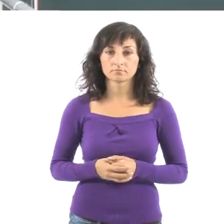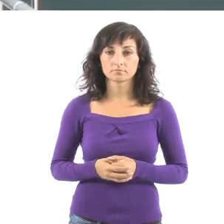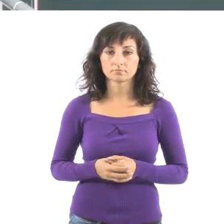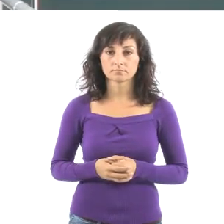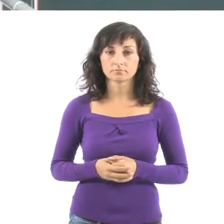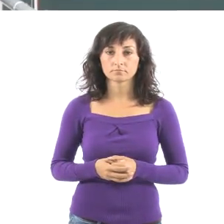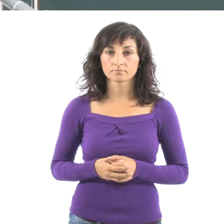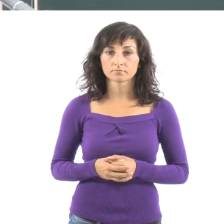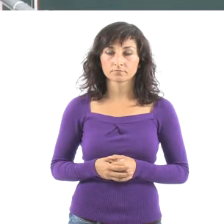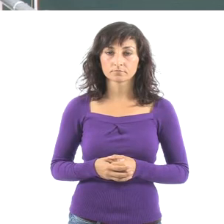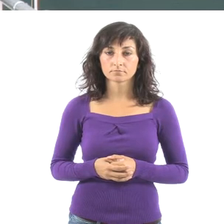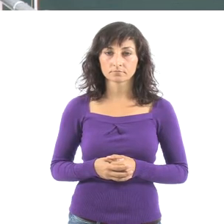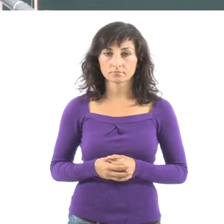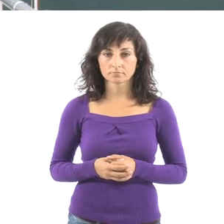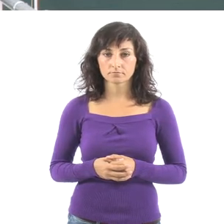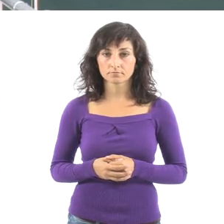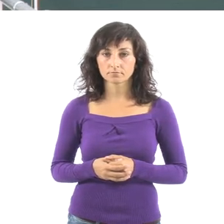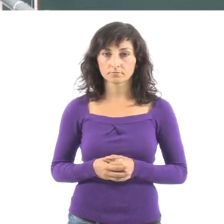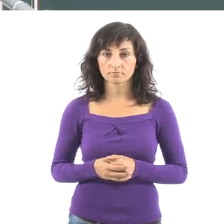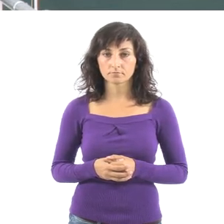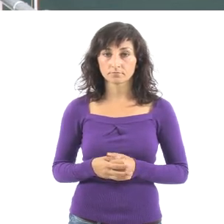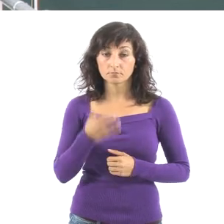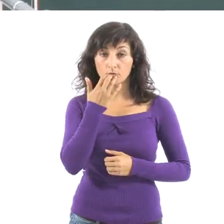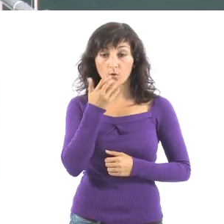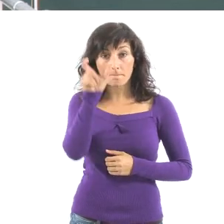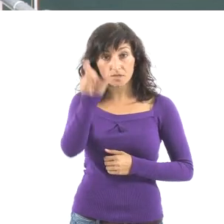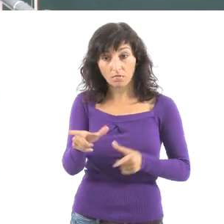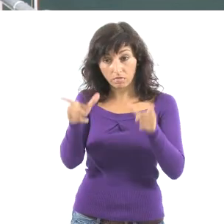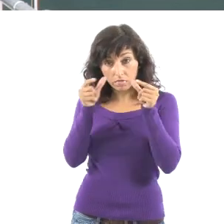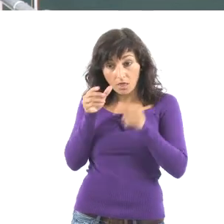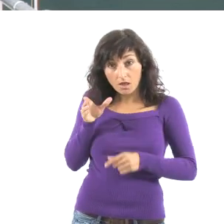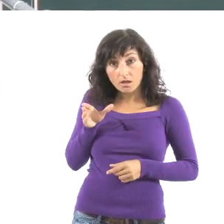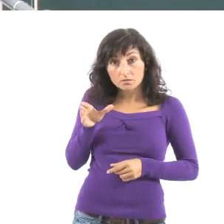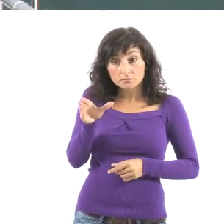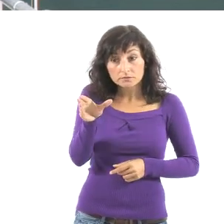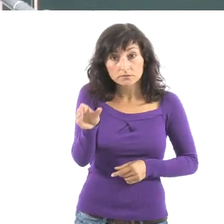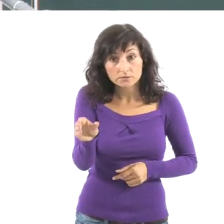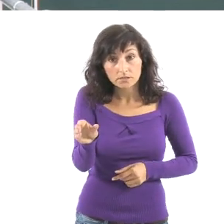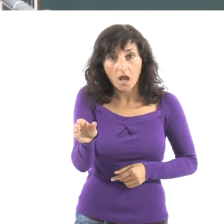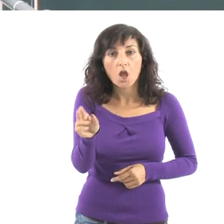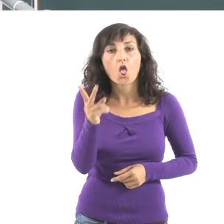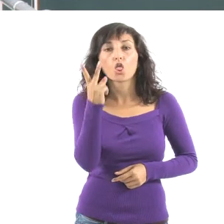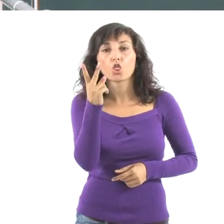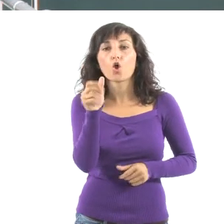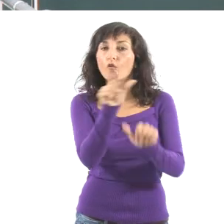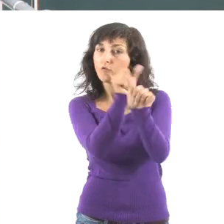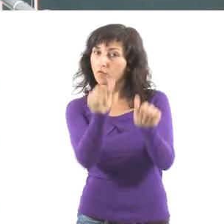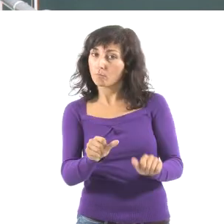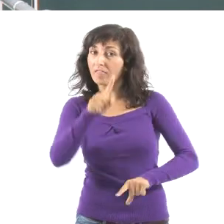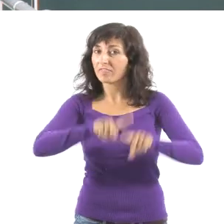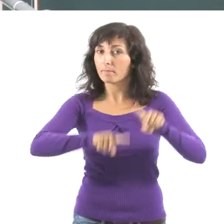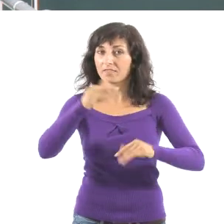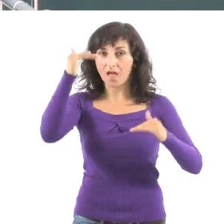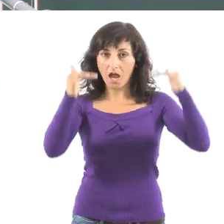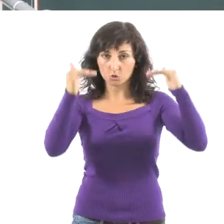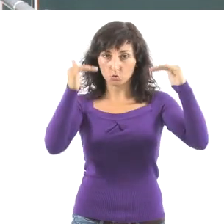A la hora de la sujeción de la persona deficiente visual del guía, existen 2 modificaciones en función de la altura de la persona